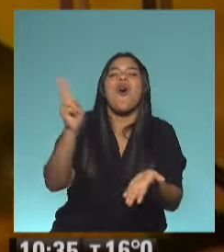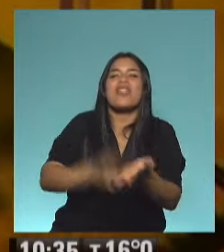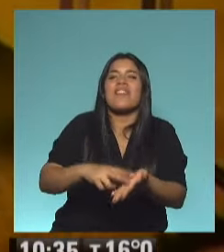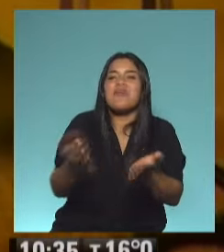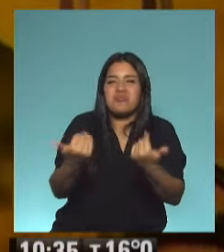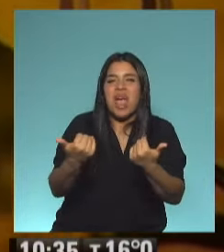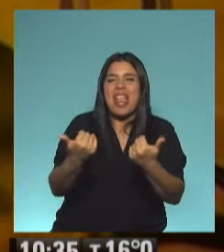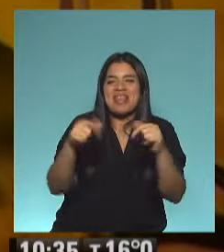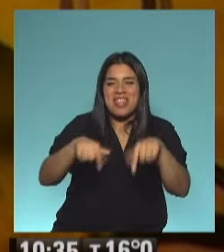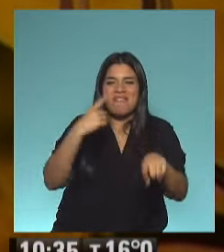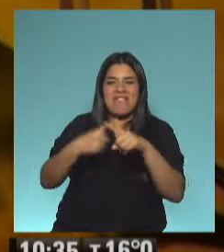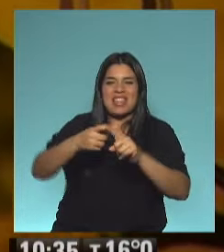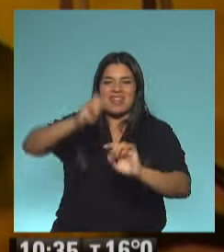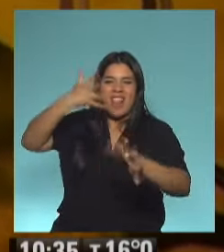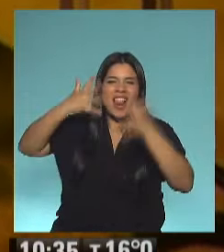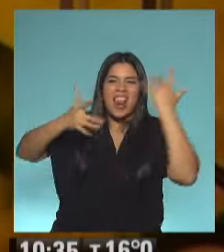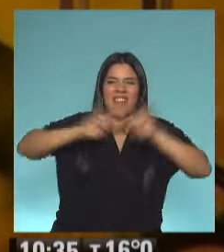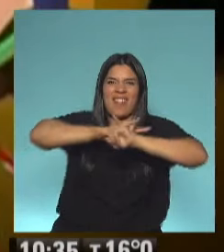diabluras.